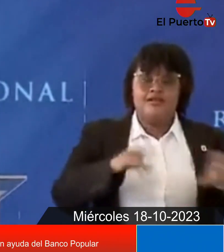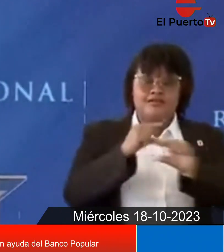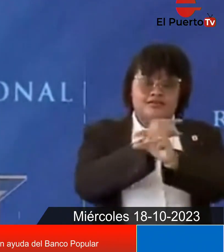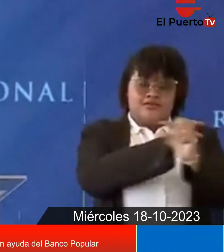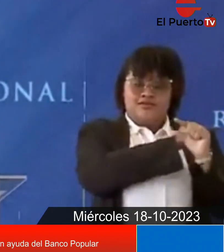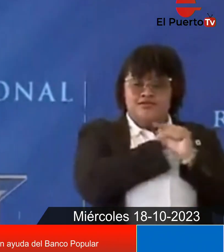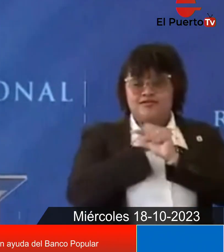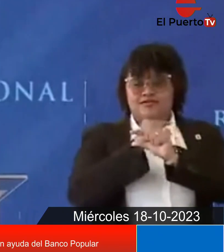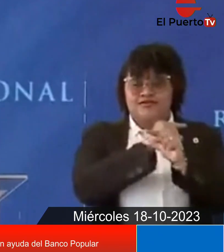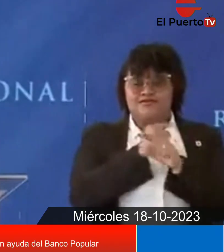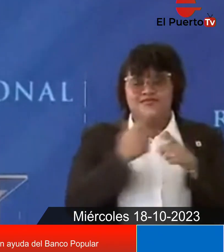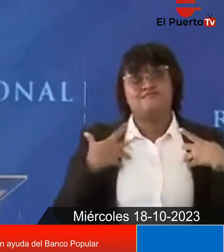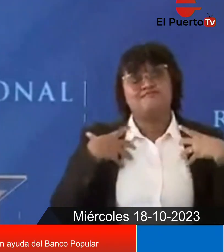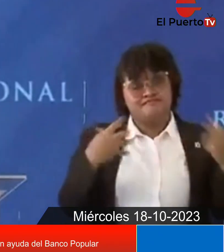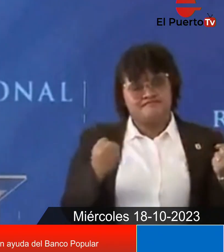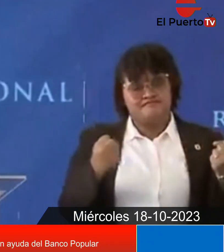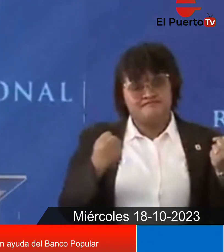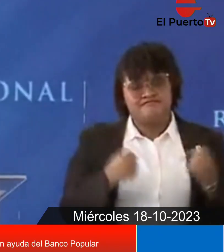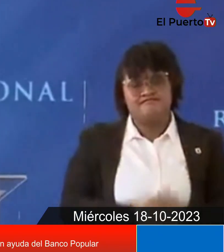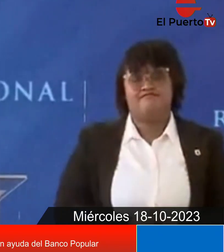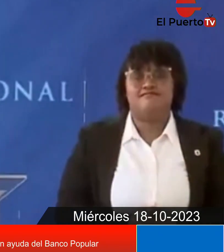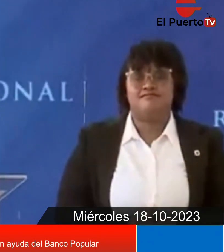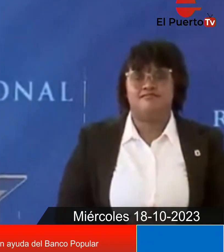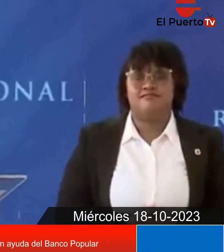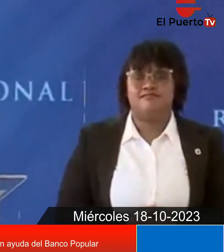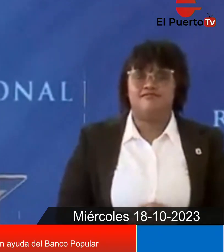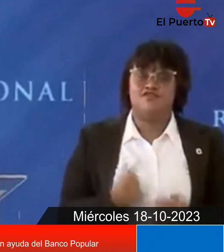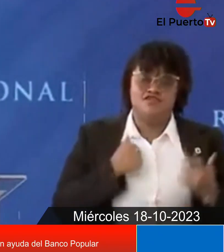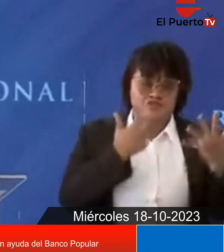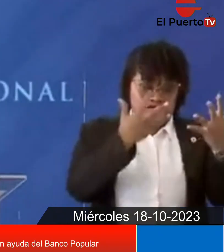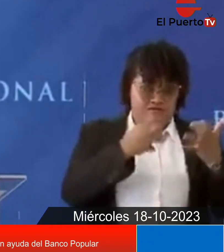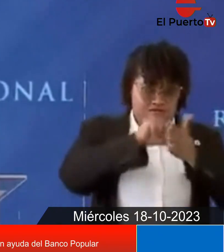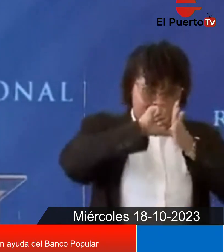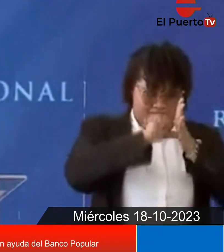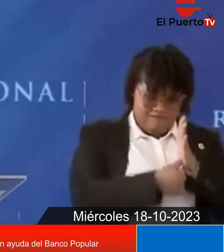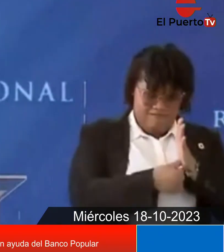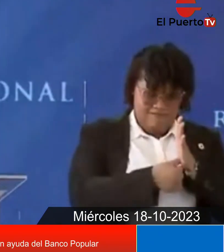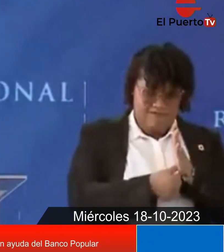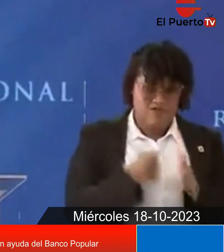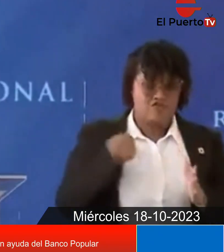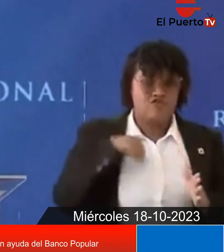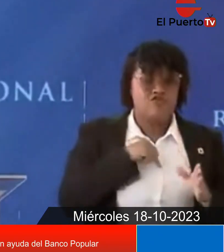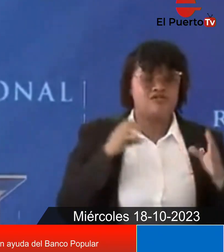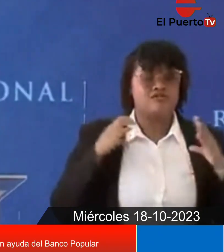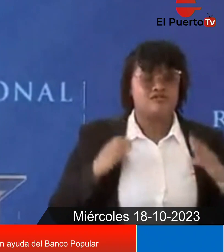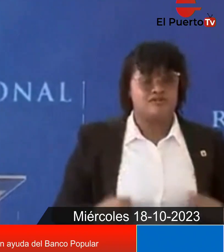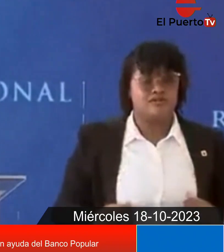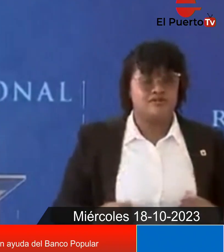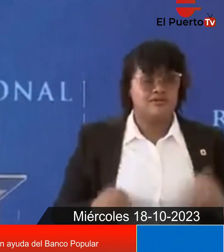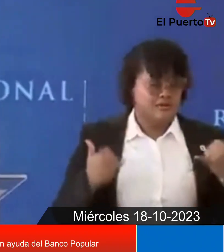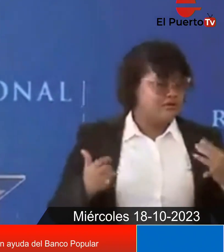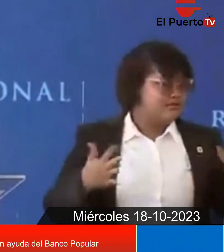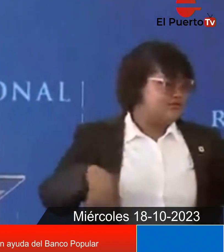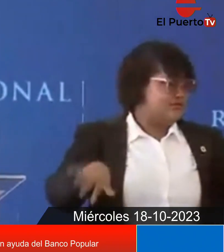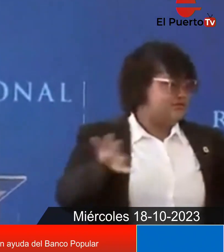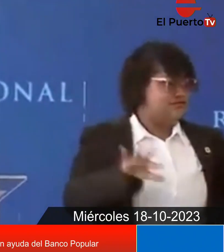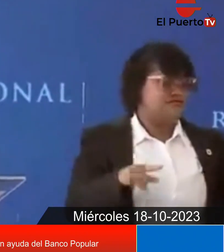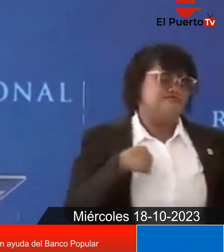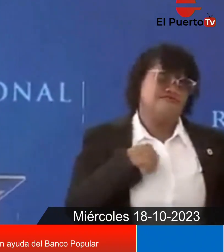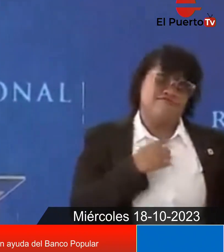seguro y sano. Quiero reiterarles a nuestros clientes de esta zona